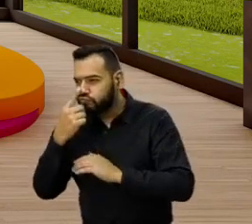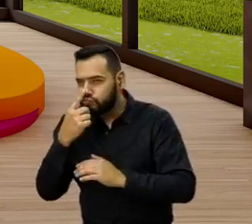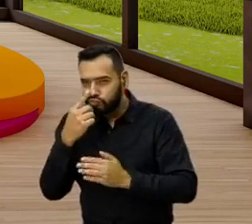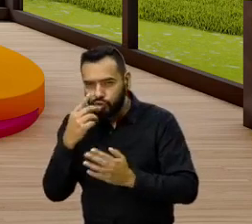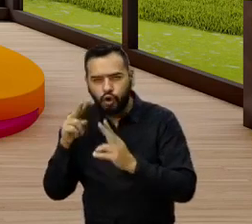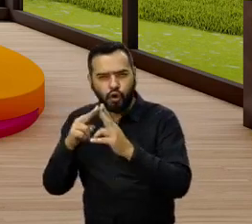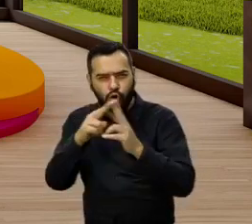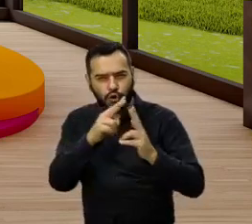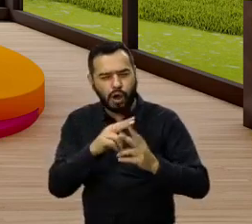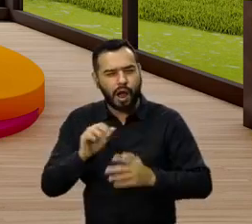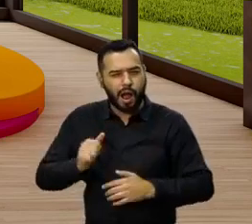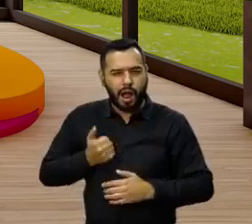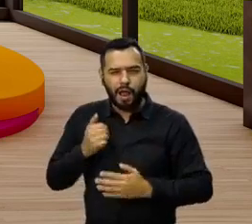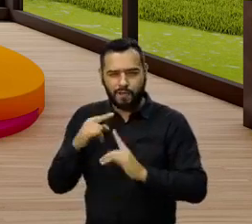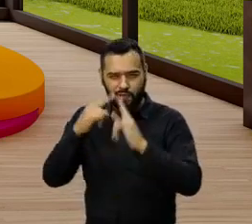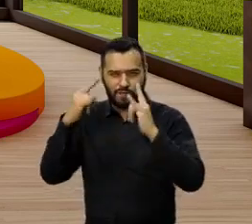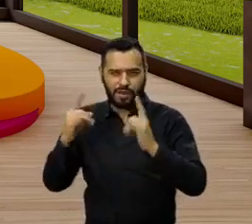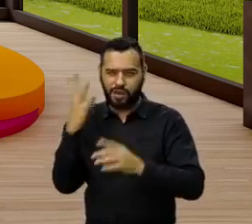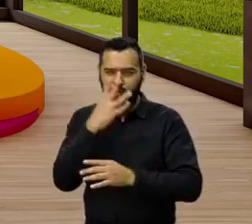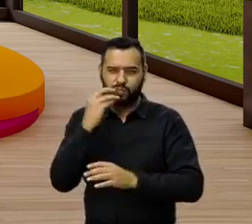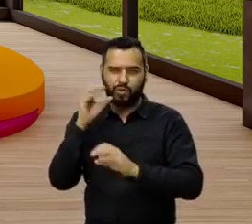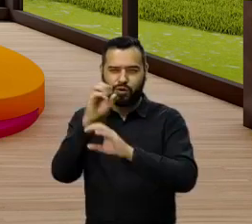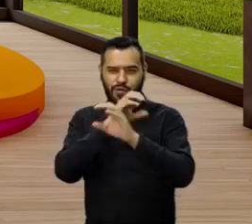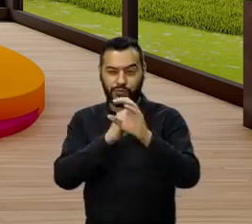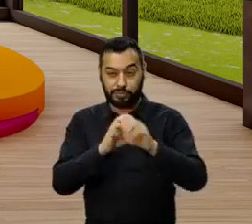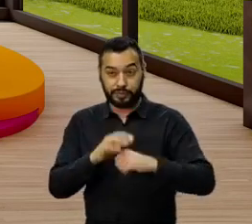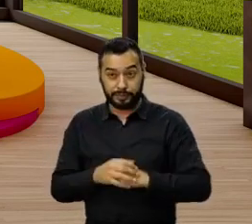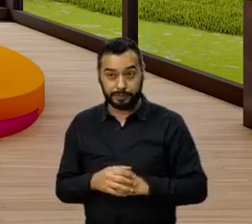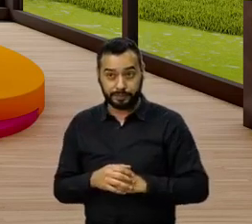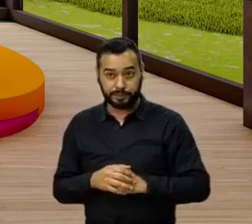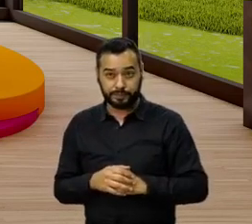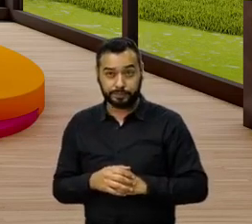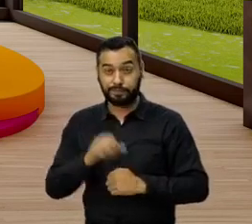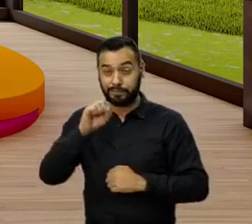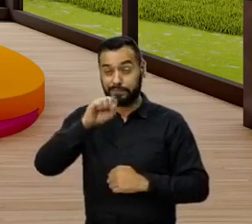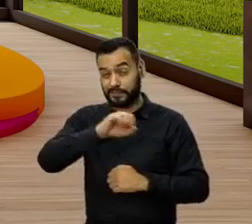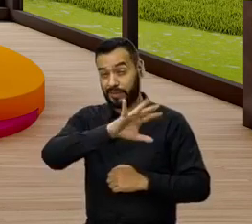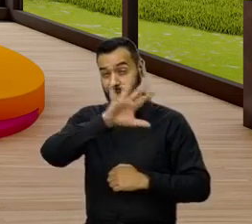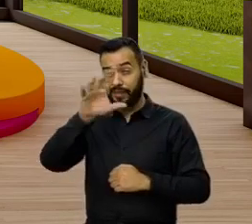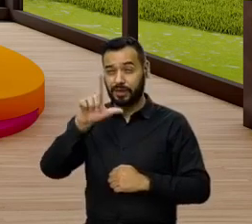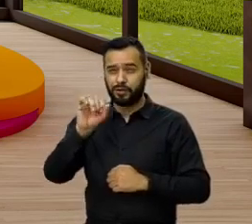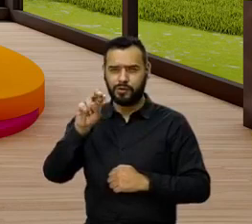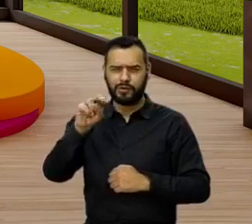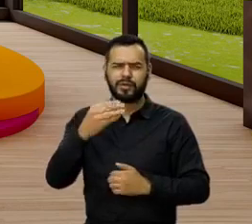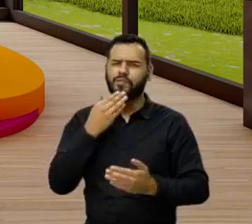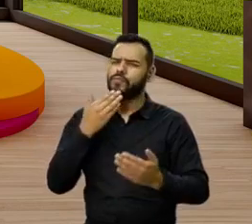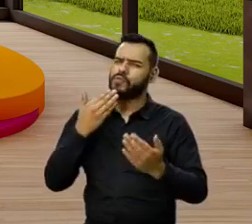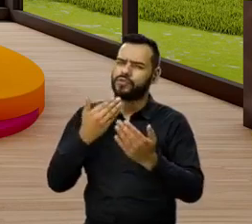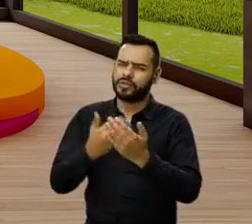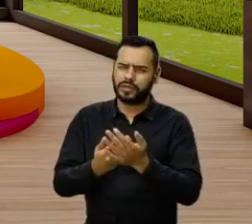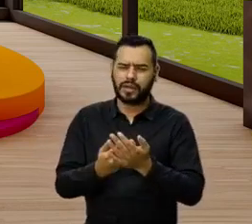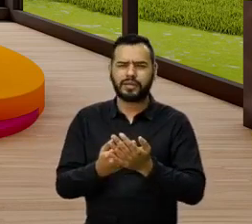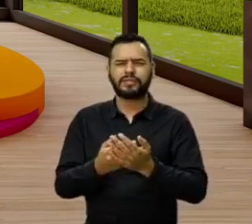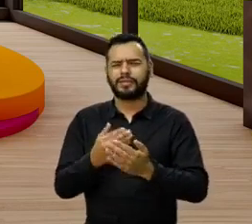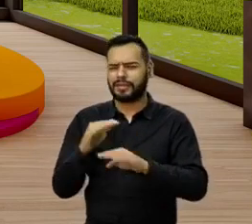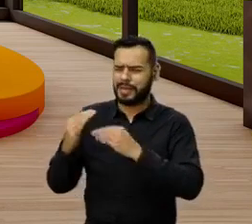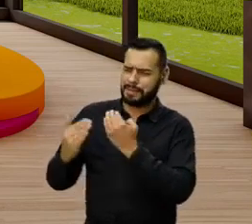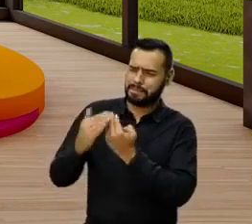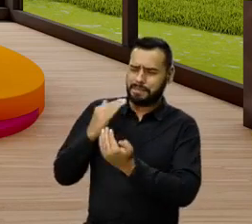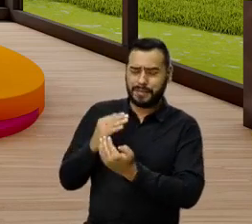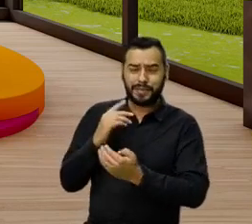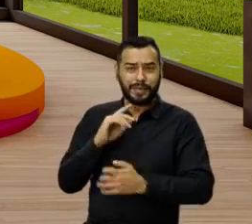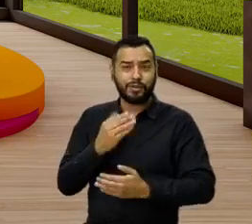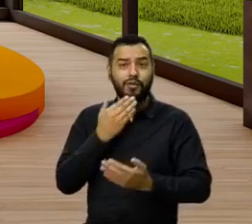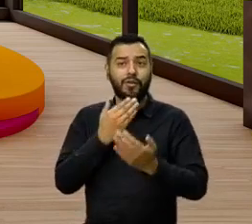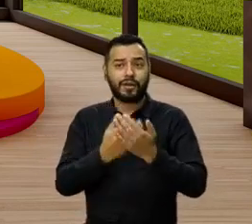aprovechen esta feria tan maravillosa que tiene compensar para ustedes claro que si lira muchísimas gracias por esa invitación